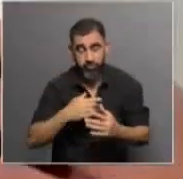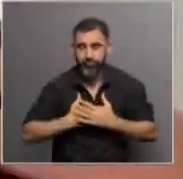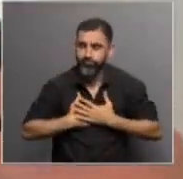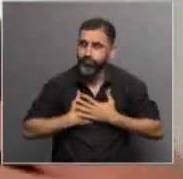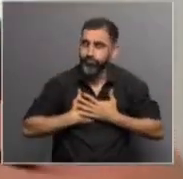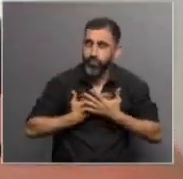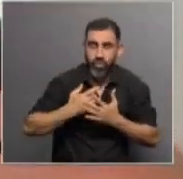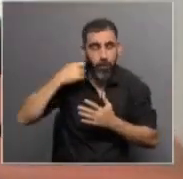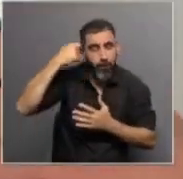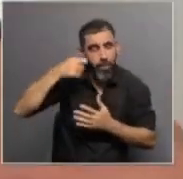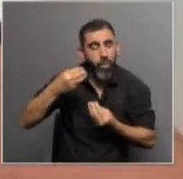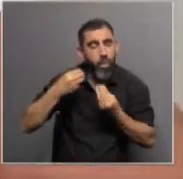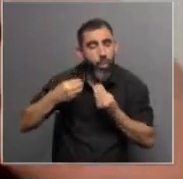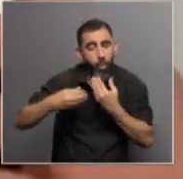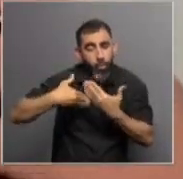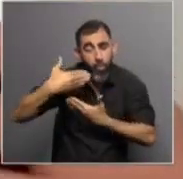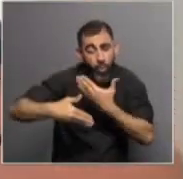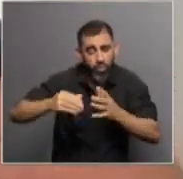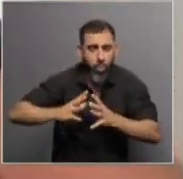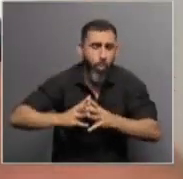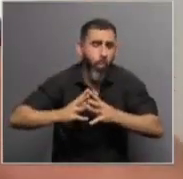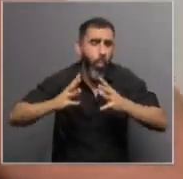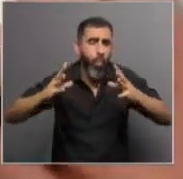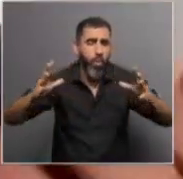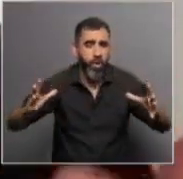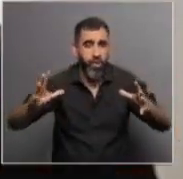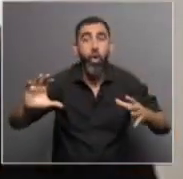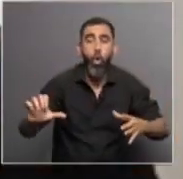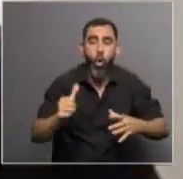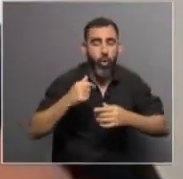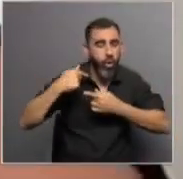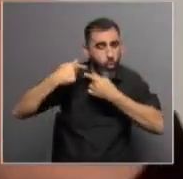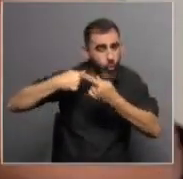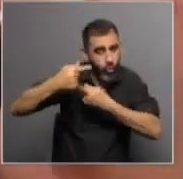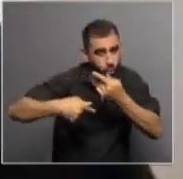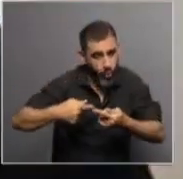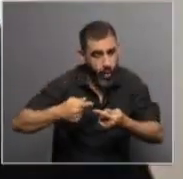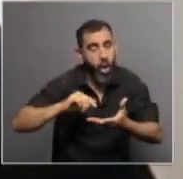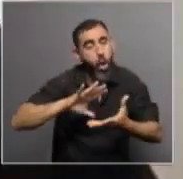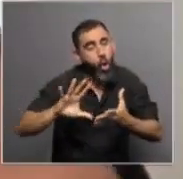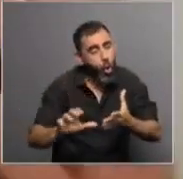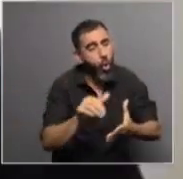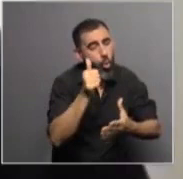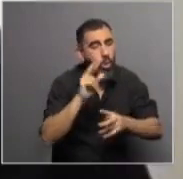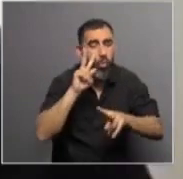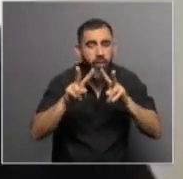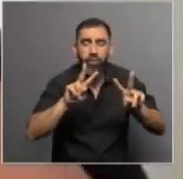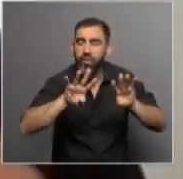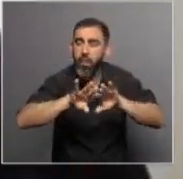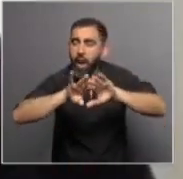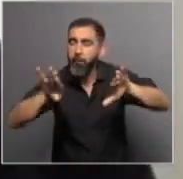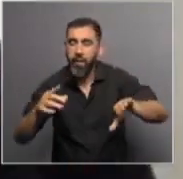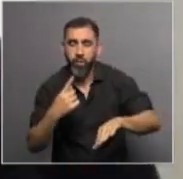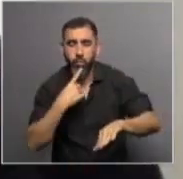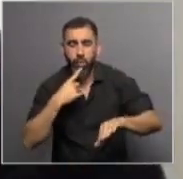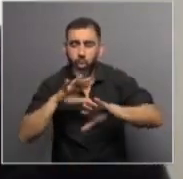de la película es ver cómo procesos enormes logran continuidad, logran una mirada que trasciende lo político, trasciende